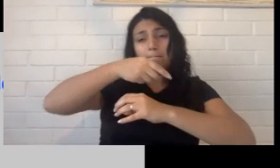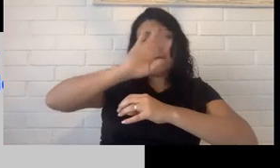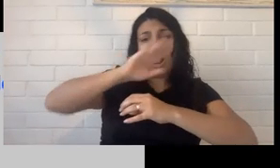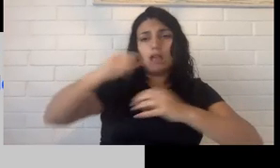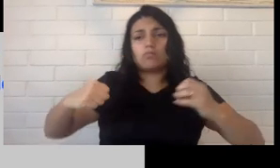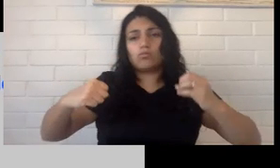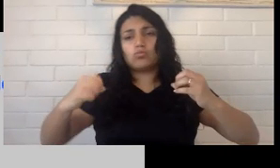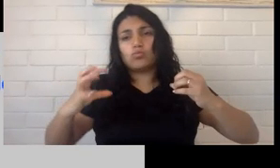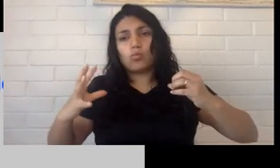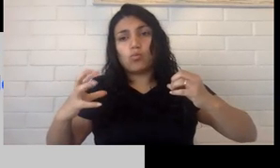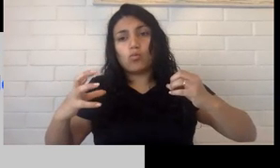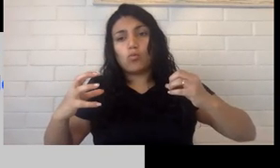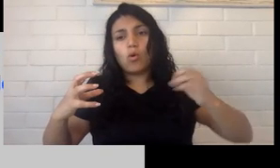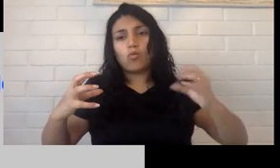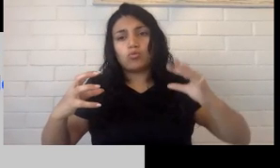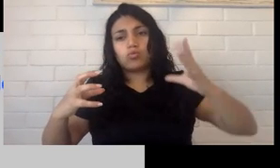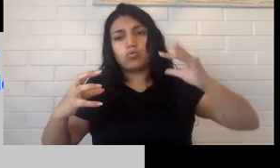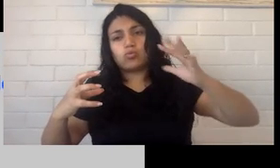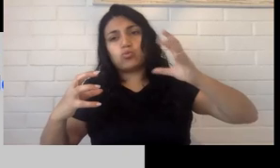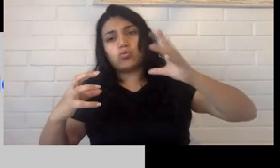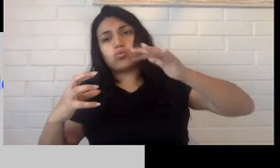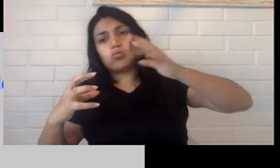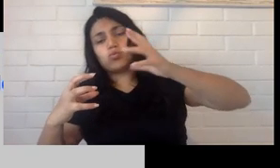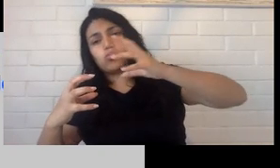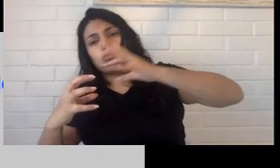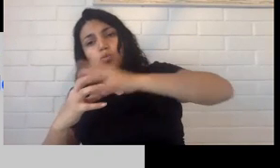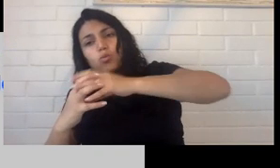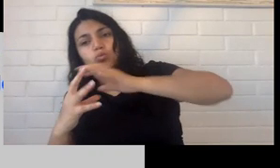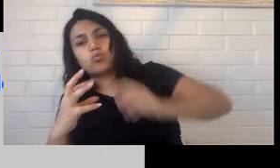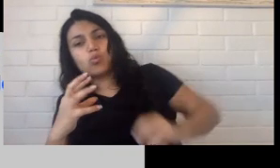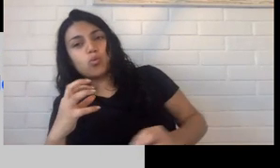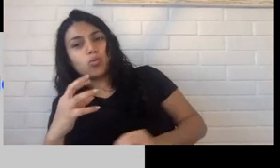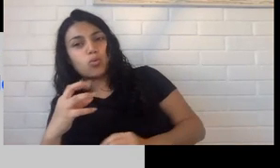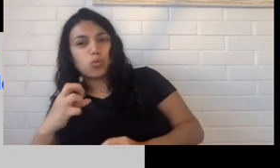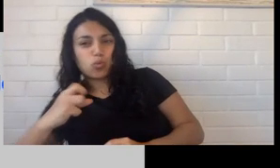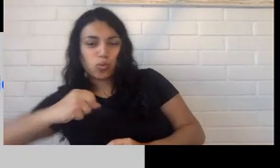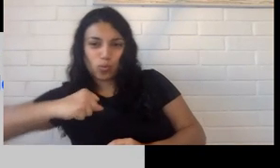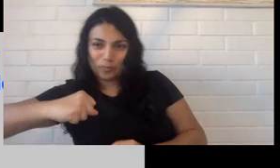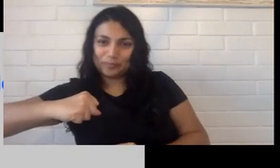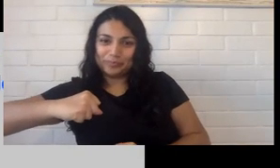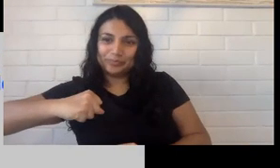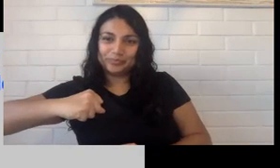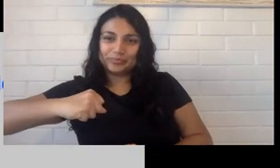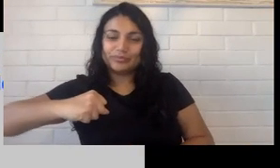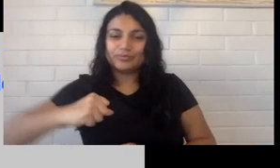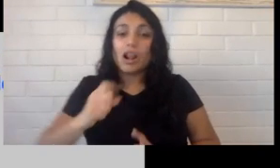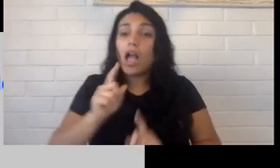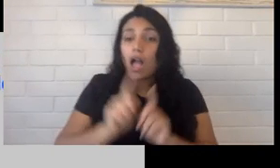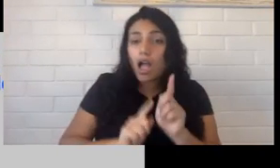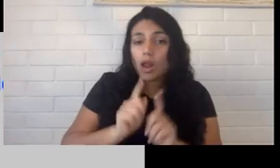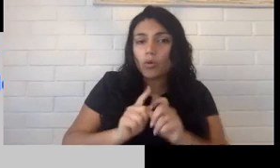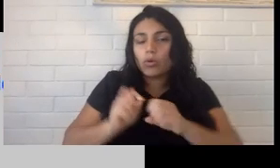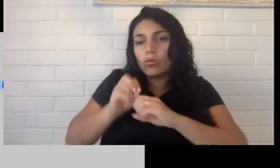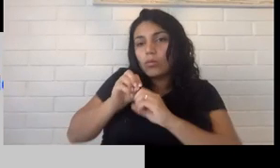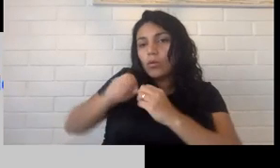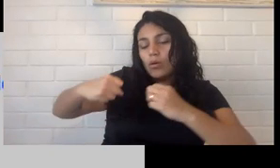los receptores que están en la neurona postsináptica. Algunos neurotransmisores van a difundir hacia los